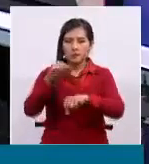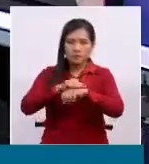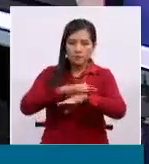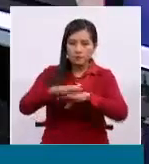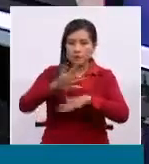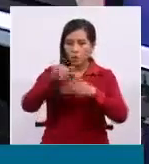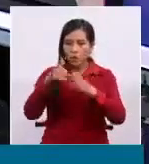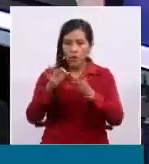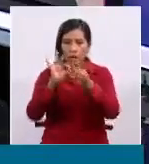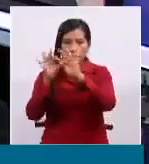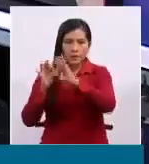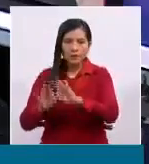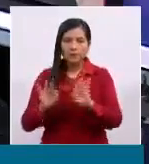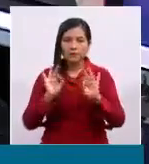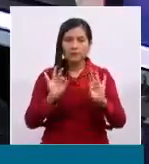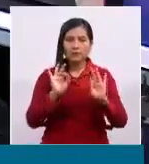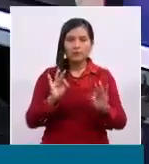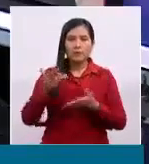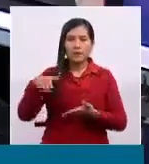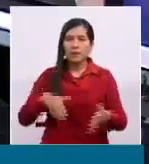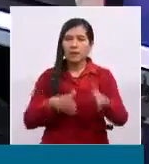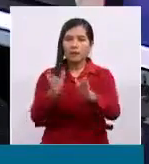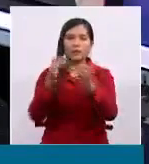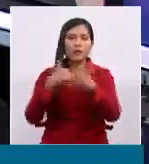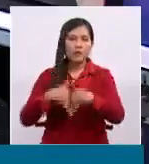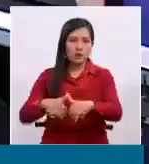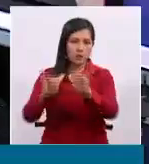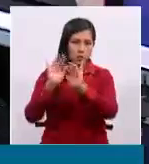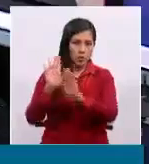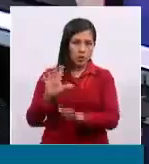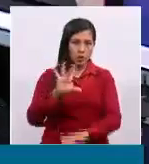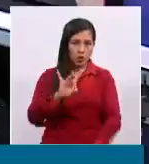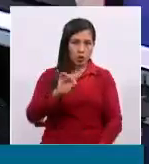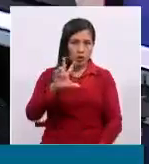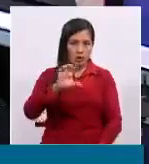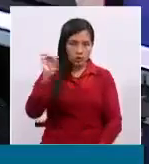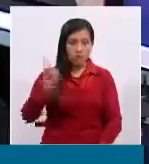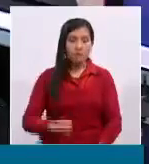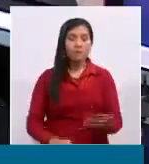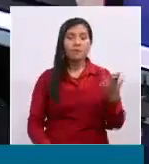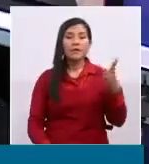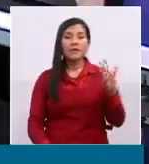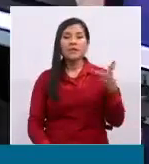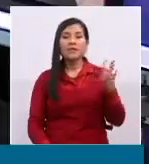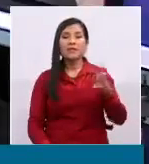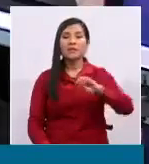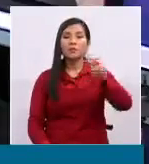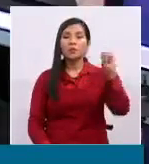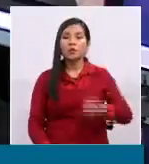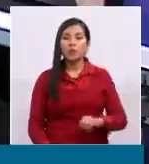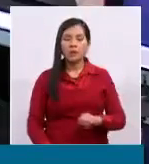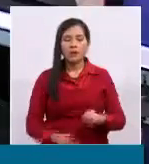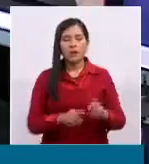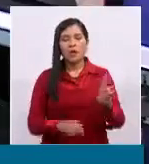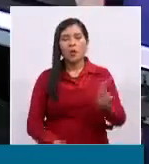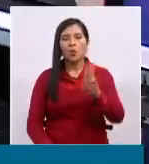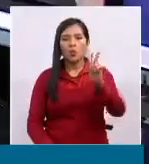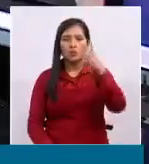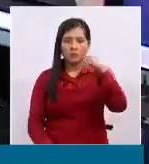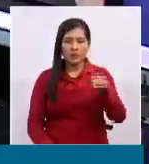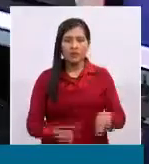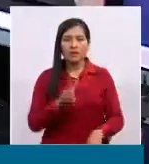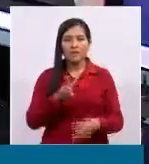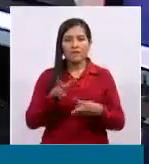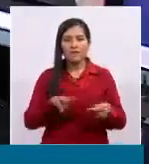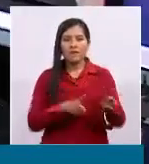y la conservación de nuestras carreteras. El 17% es utilizado por Vías Bolivia para su